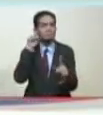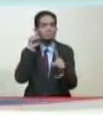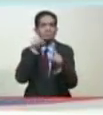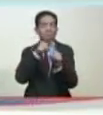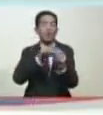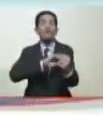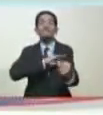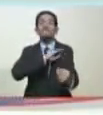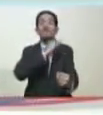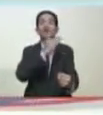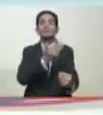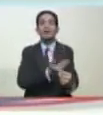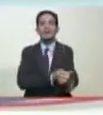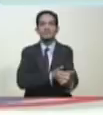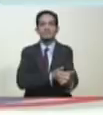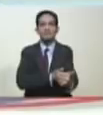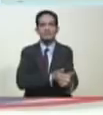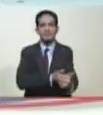nacional,